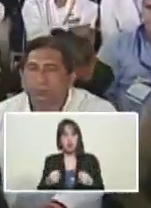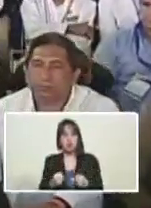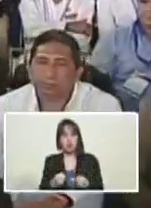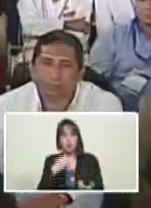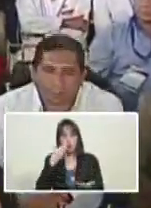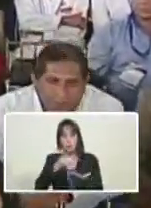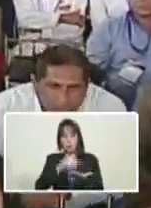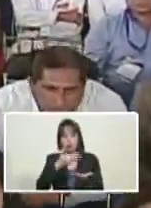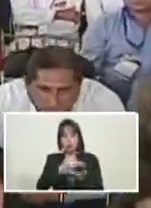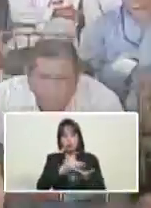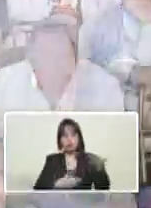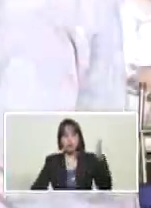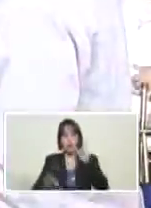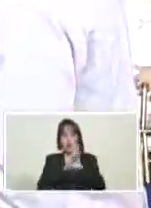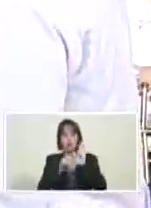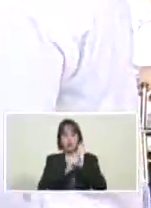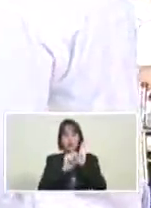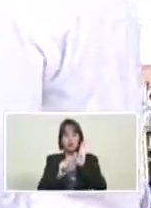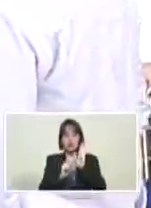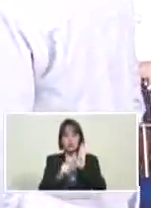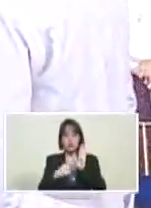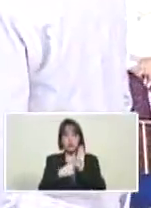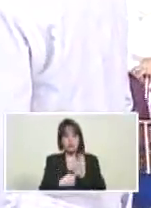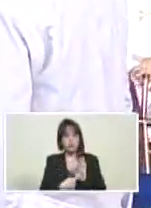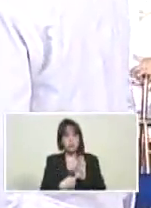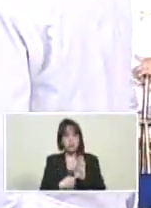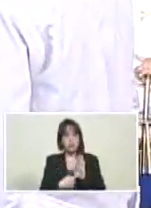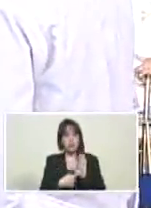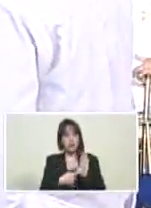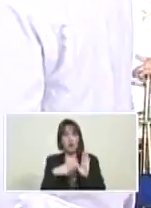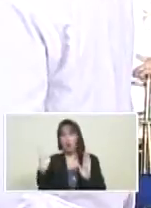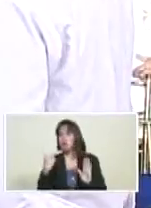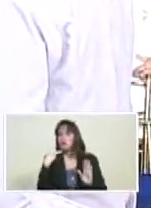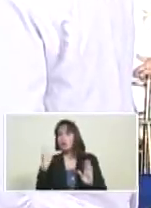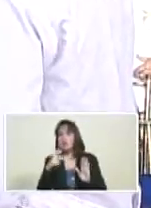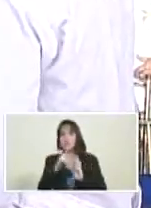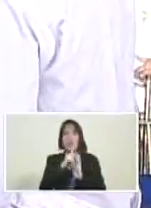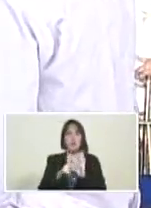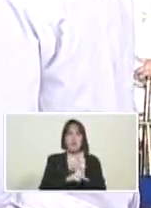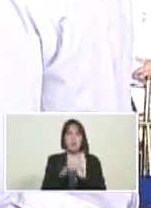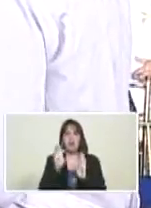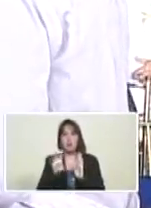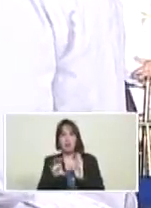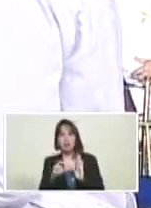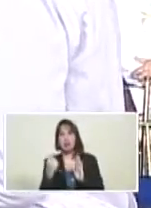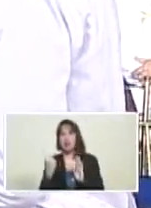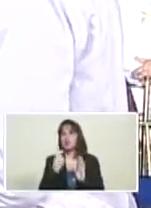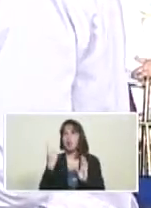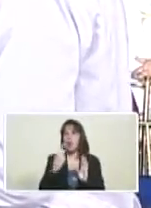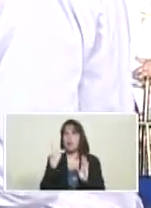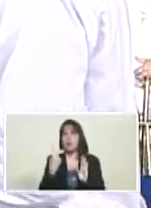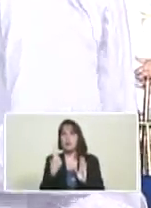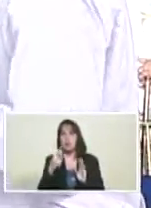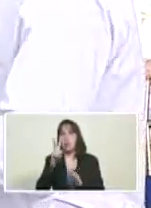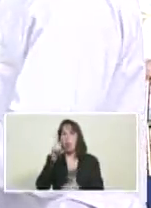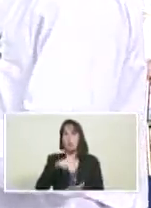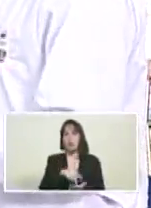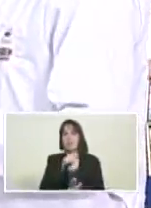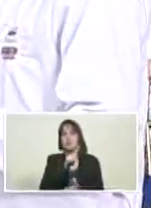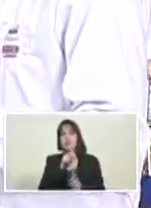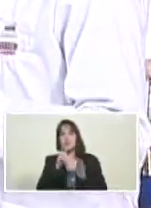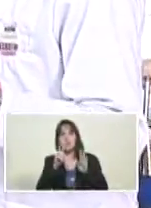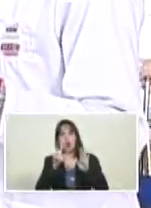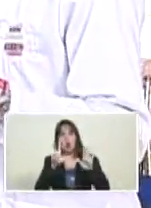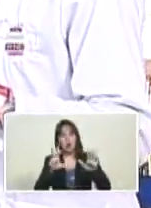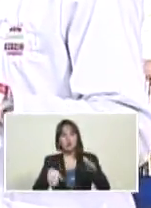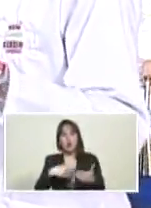vez más en nuestra Constitución. Y no solamente que sea el plan de la patria, no solamente que sea desde el 2018 al